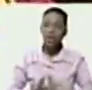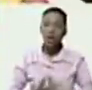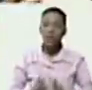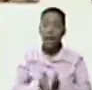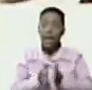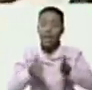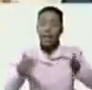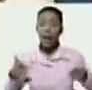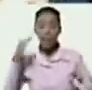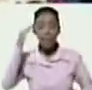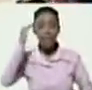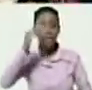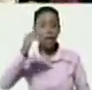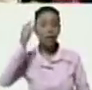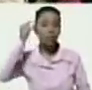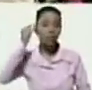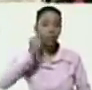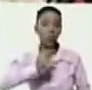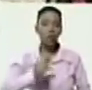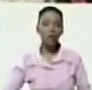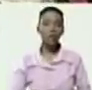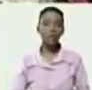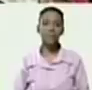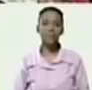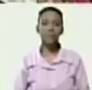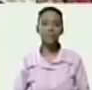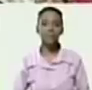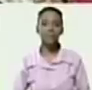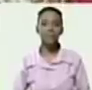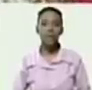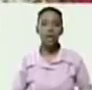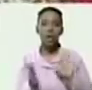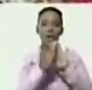del gran mariscal de Ayacucho, Antonio José de Sucre. Retornamos el contacto.